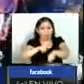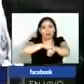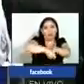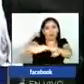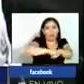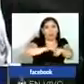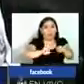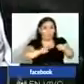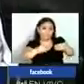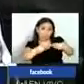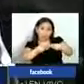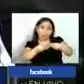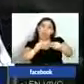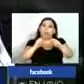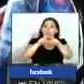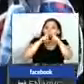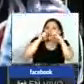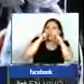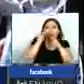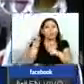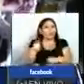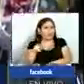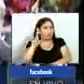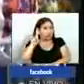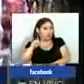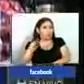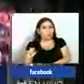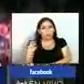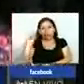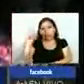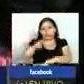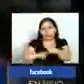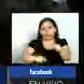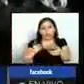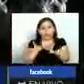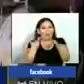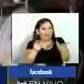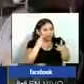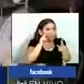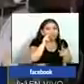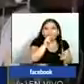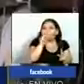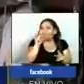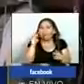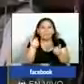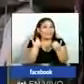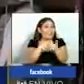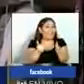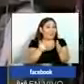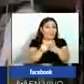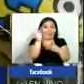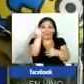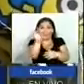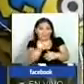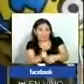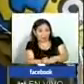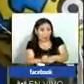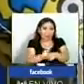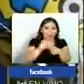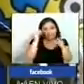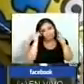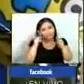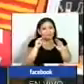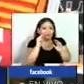reversibles Estas se encuentran A uno o dos dólares Lo llamativo Que se pueden encontrar Con diferentes estampados Desde dibujos